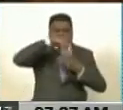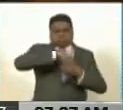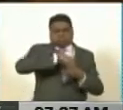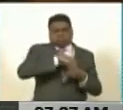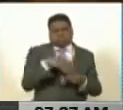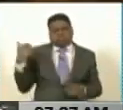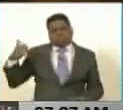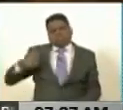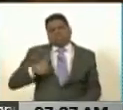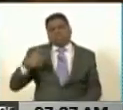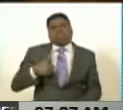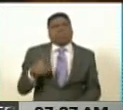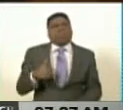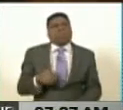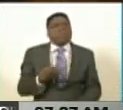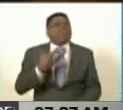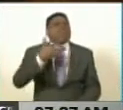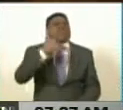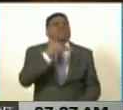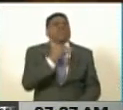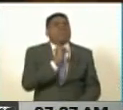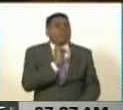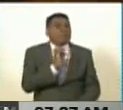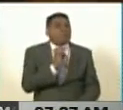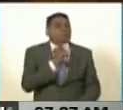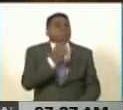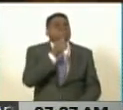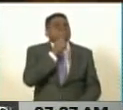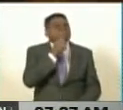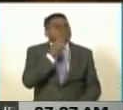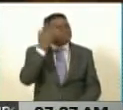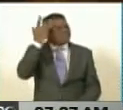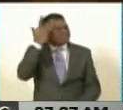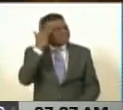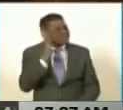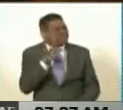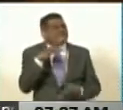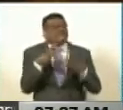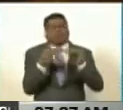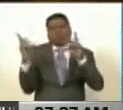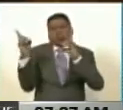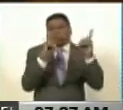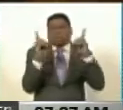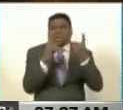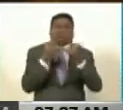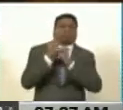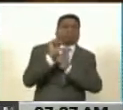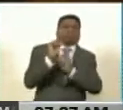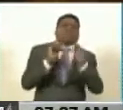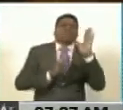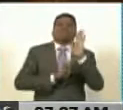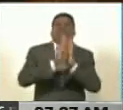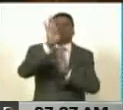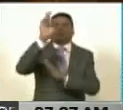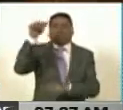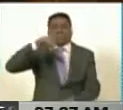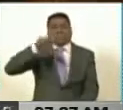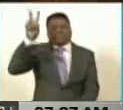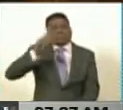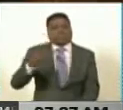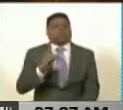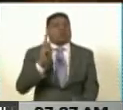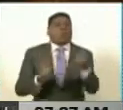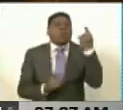MUD. Existe quien considera el diálogo como inevitable para el futuro del país, y quien piensa que la